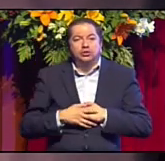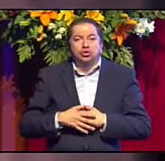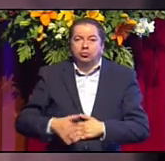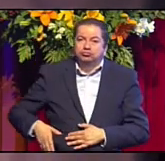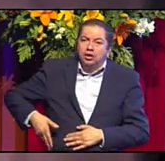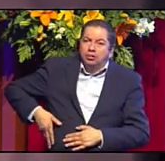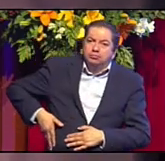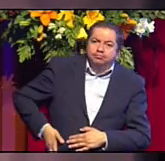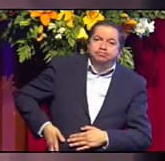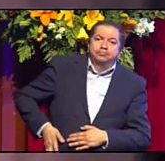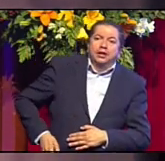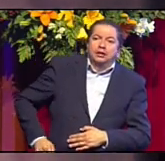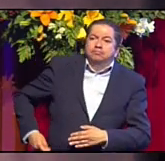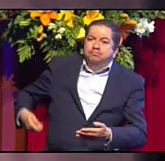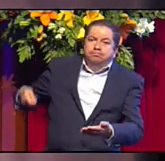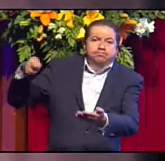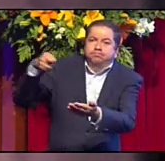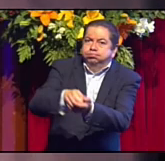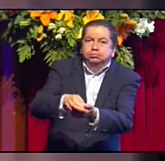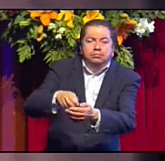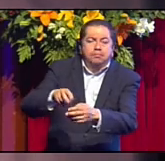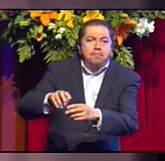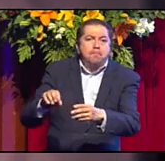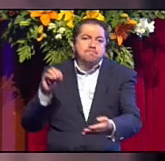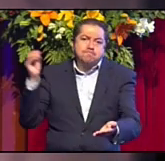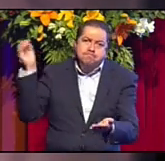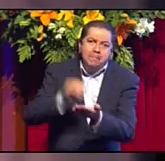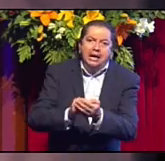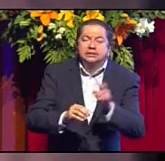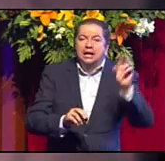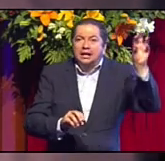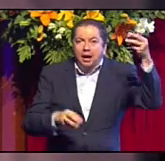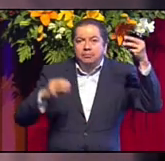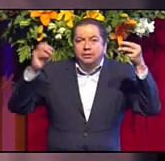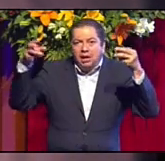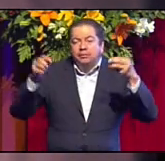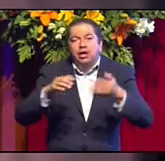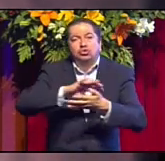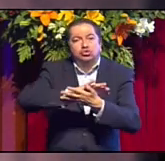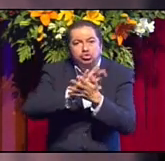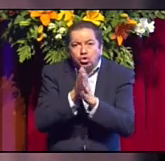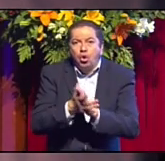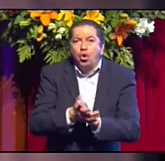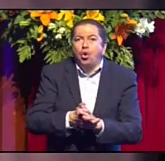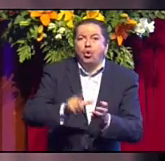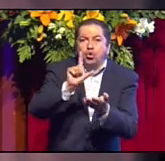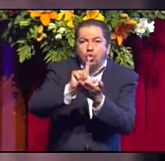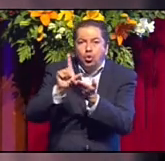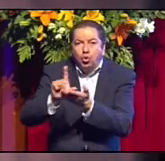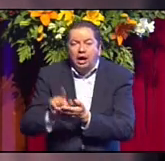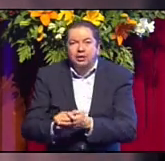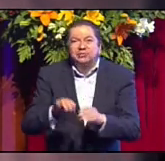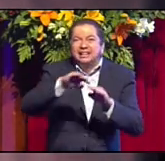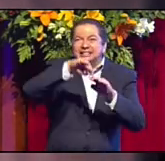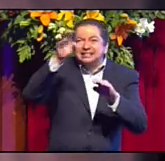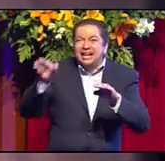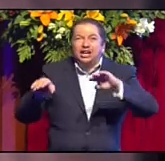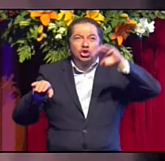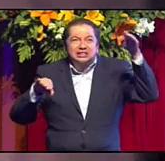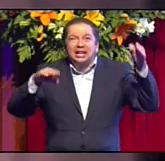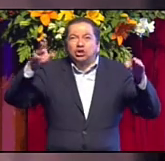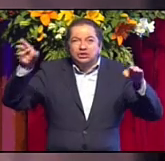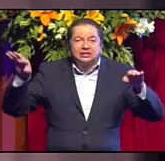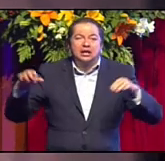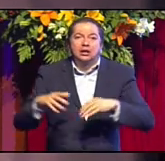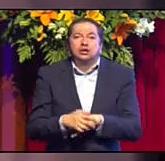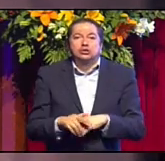mano al bolsillo y a invertir en cámaras de seguridad a todos los lugares que podamos llegar. Ahí los cerros nos complican la vida, pero vamos a tratar de